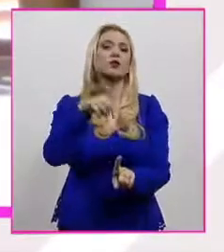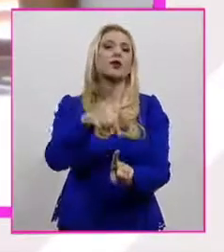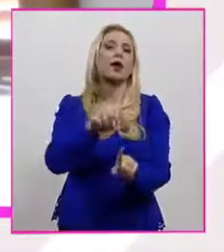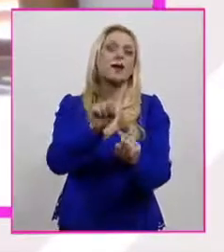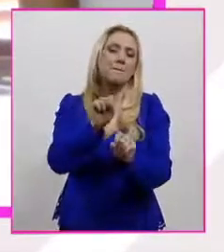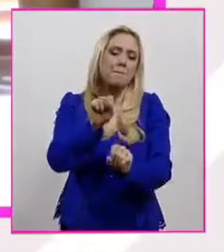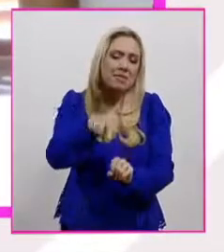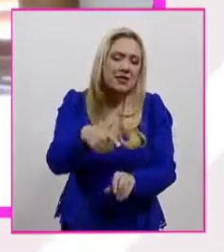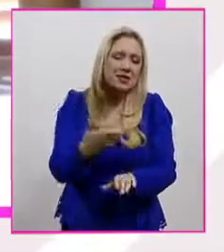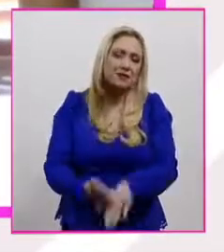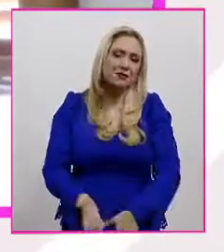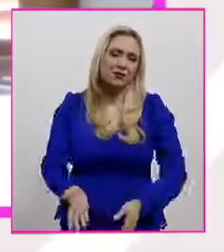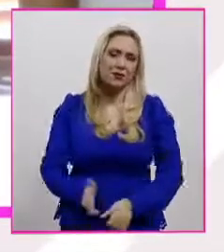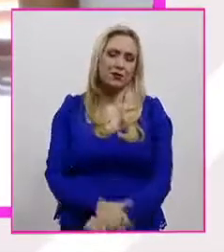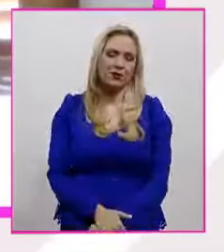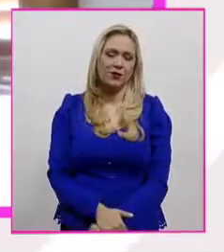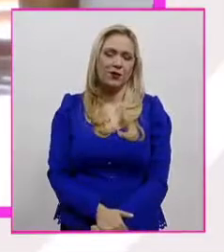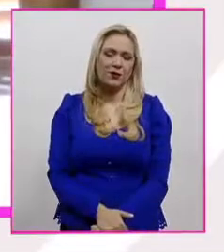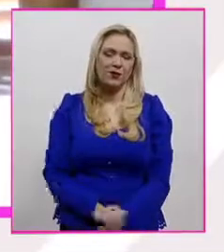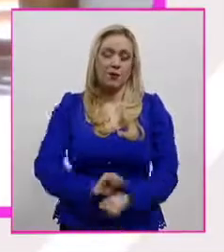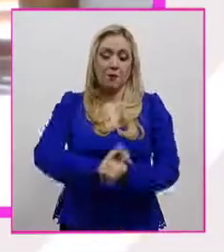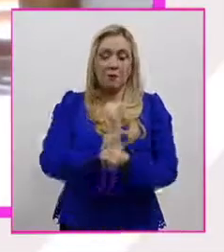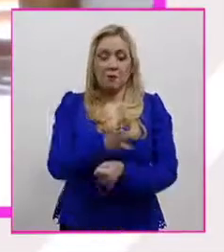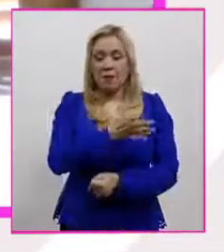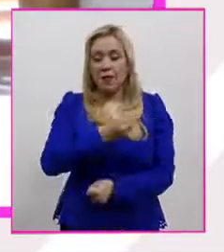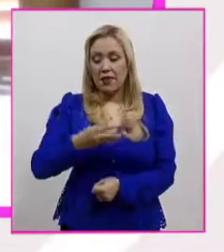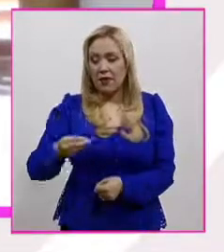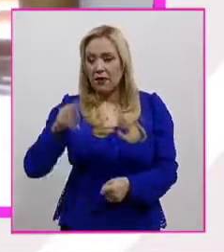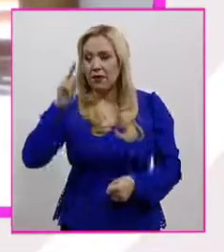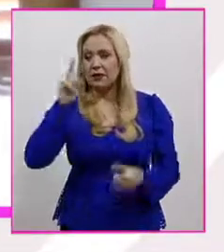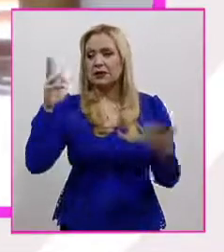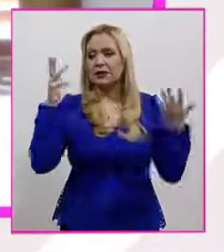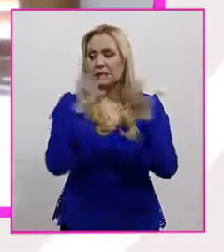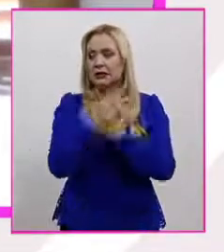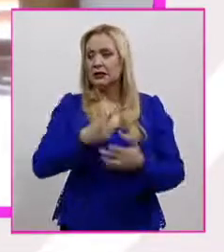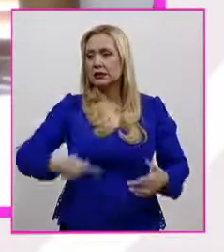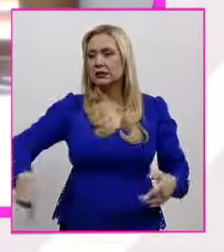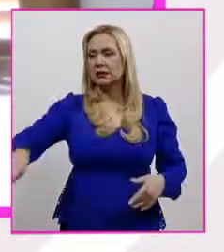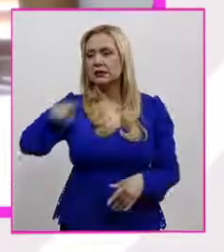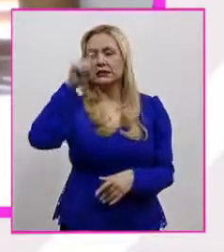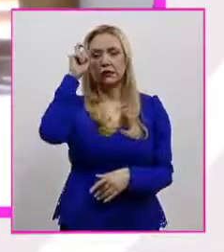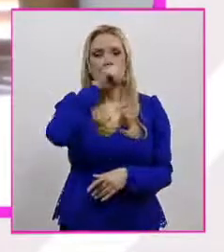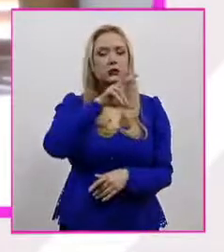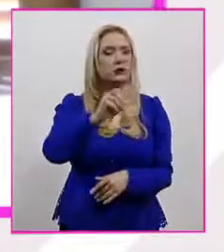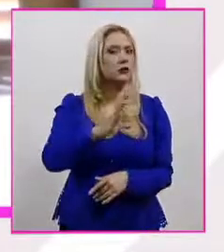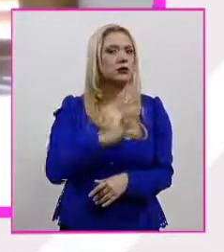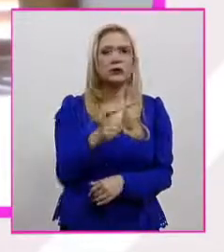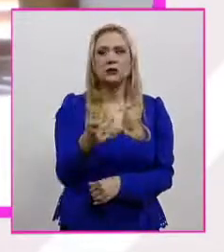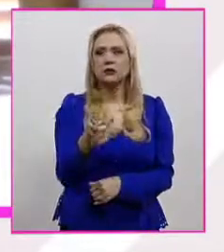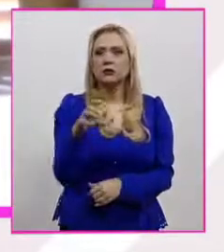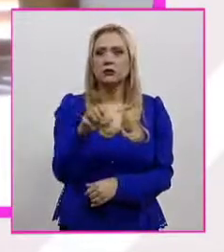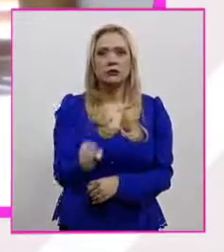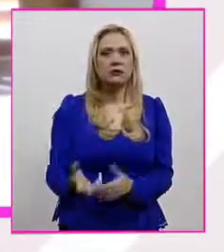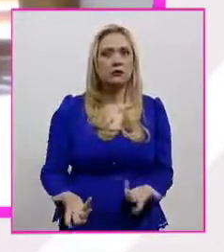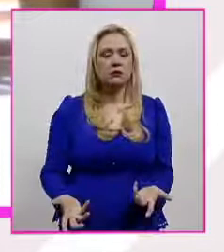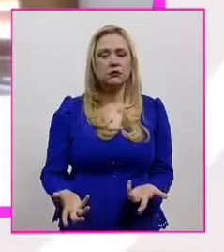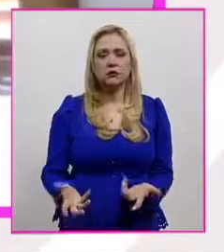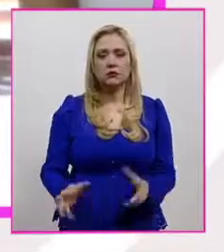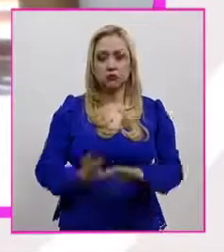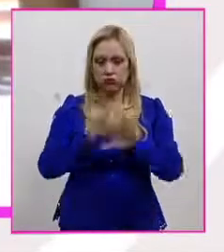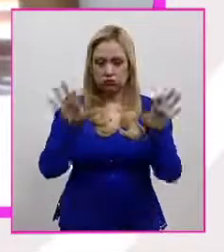Entonces, cuando lo que trajo la pandemia fue la interacción de este sistema ya desigual con un choque más